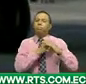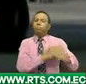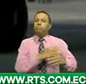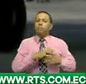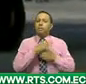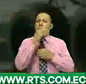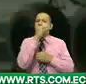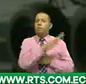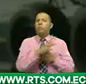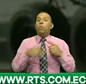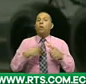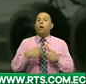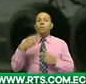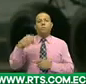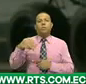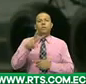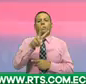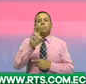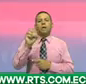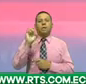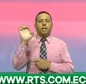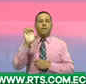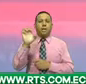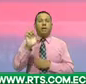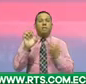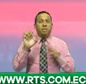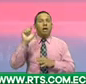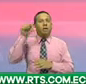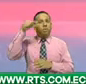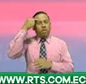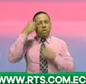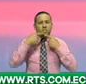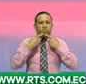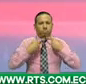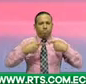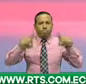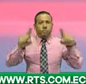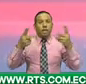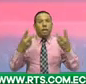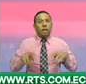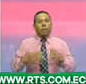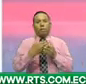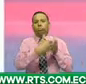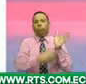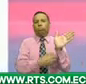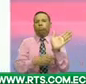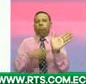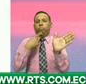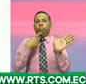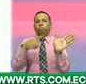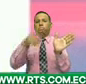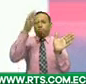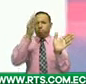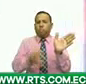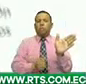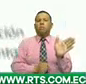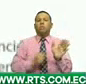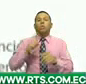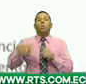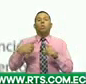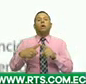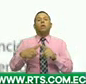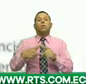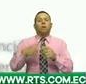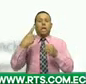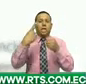lo confirmó el Ministerio de Salud Pública a través de este comunicado y lo ratifica el titular de la cartera de Estado. El avión llegará a la ciudad de